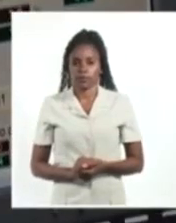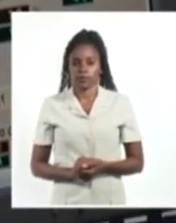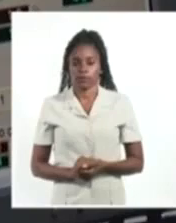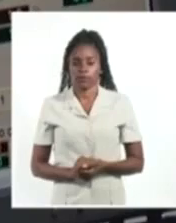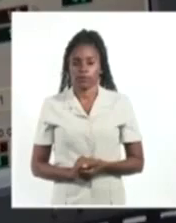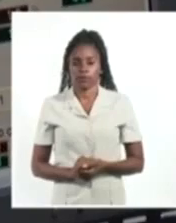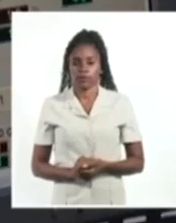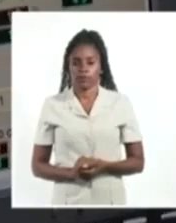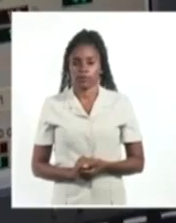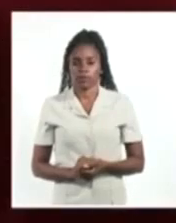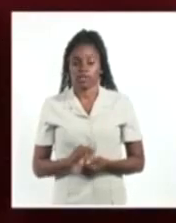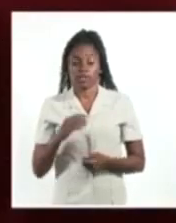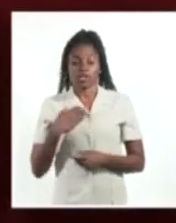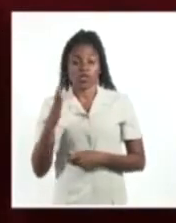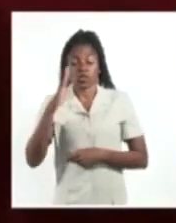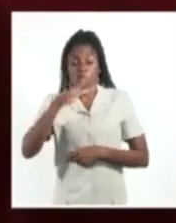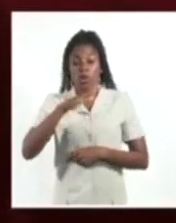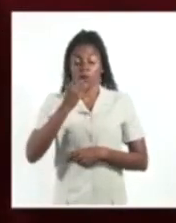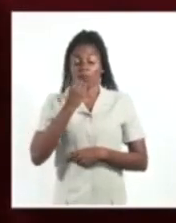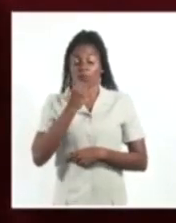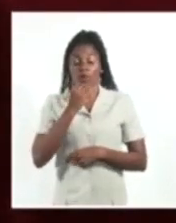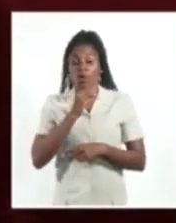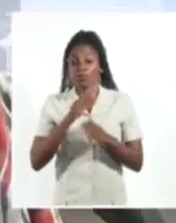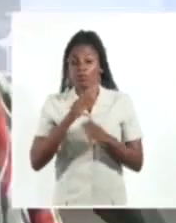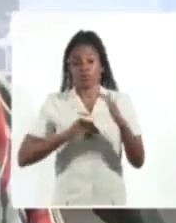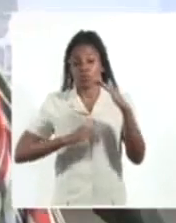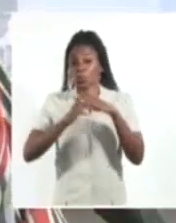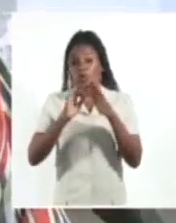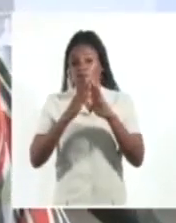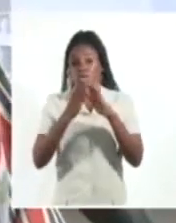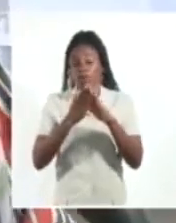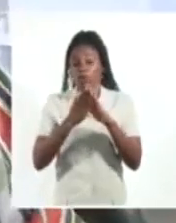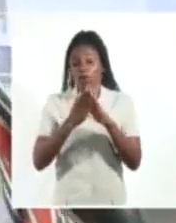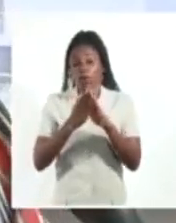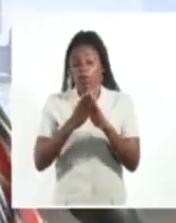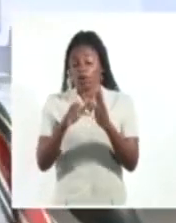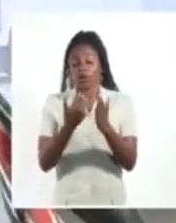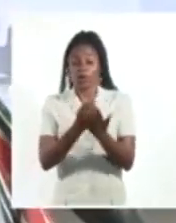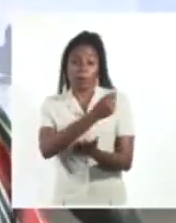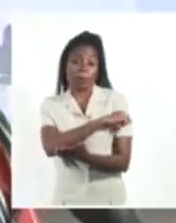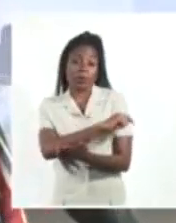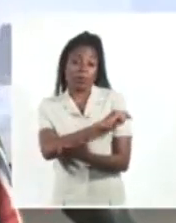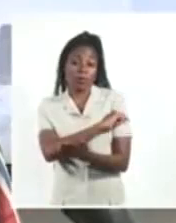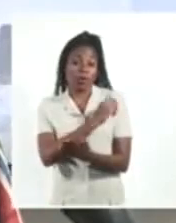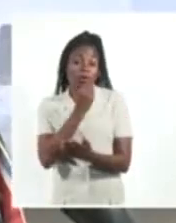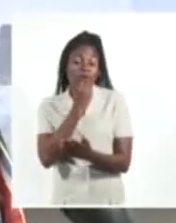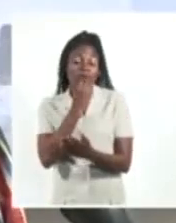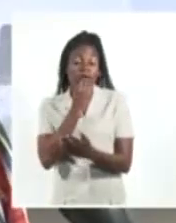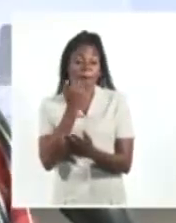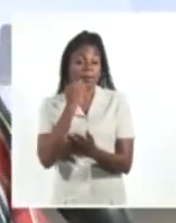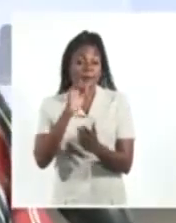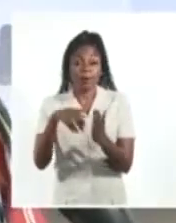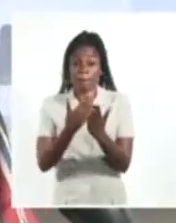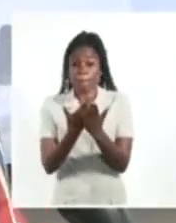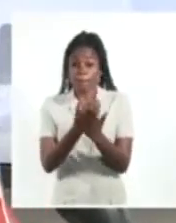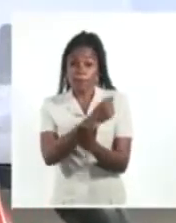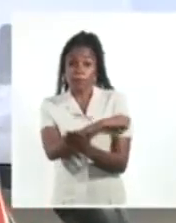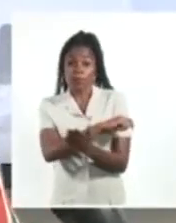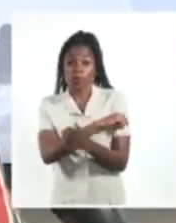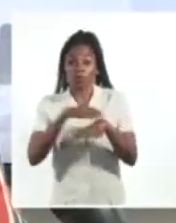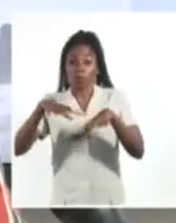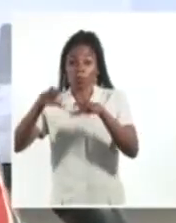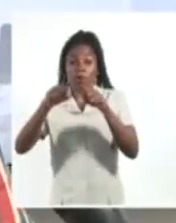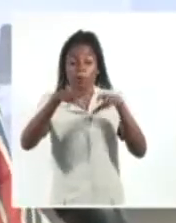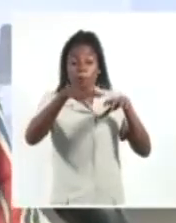no tenemos capacidad de generación suficiente para poder cubrir la demanda, pero también las afectaciones de servicio y la temperatura inciden también en un comportamiento de la